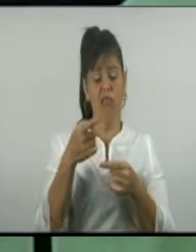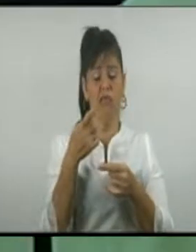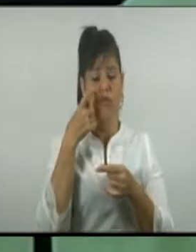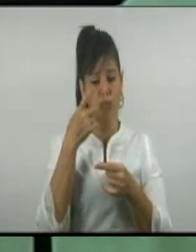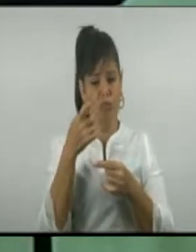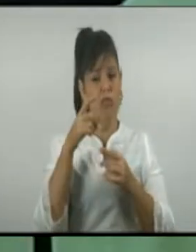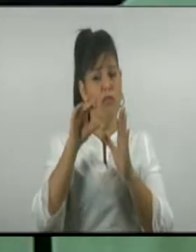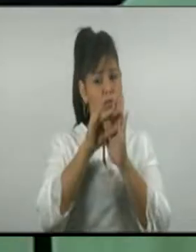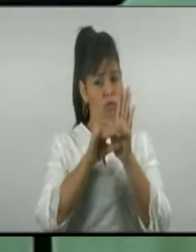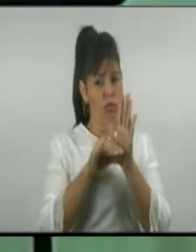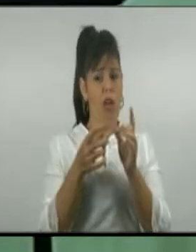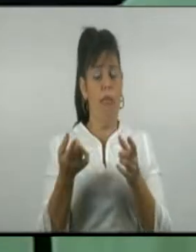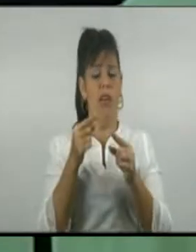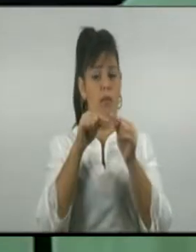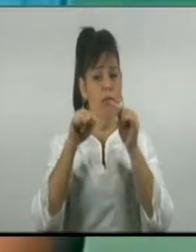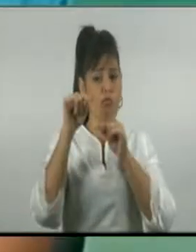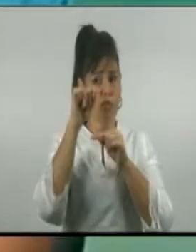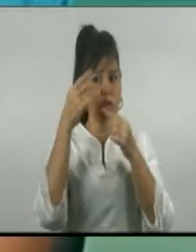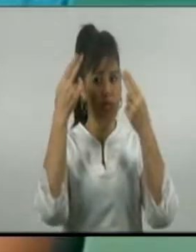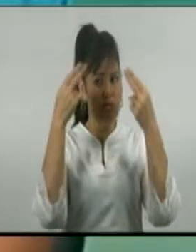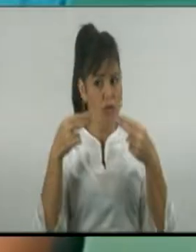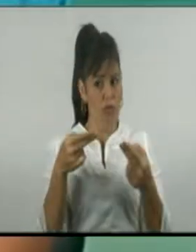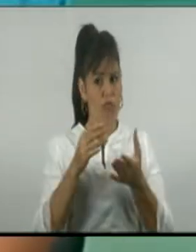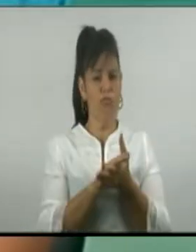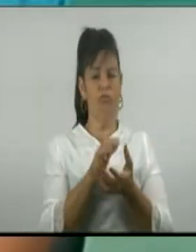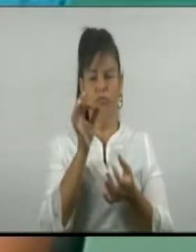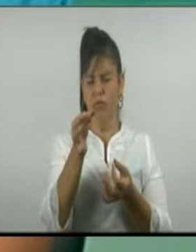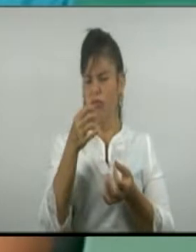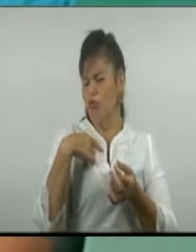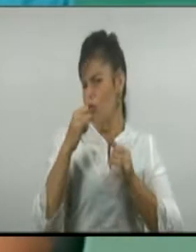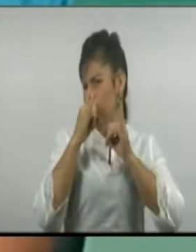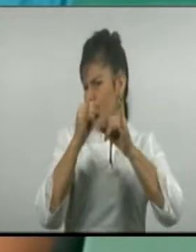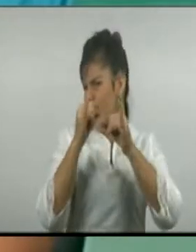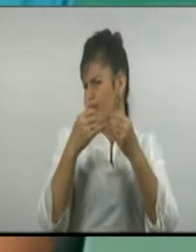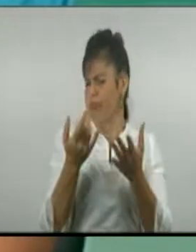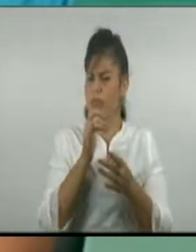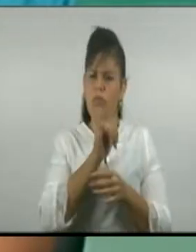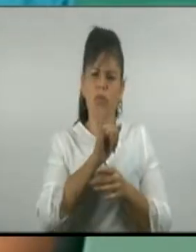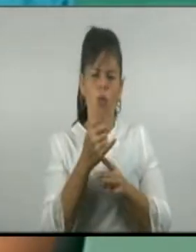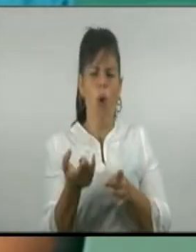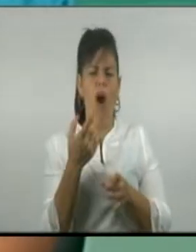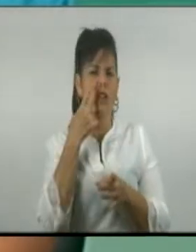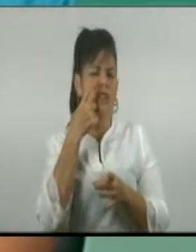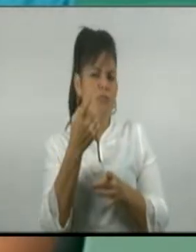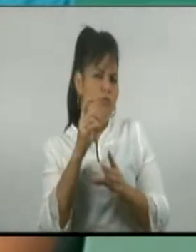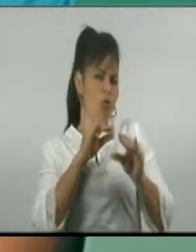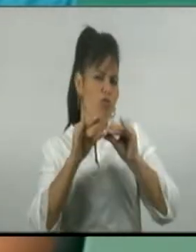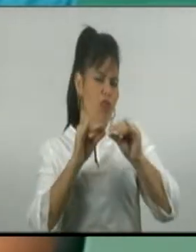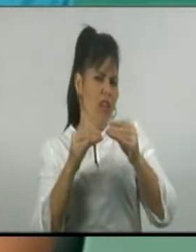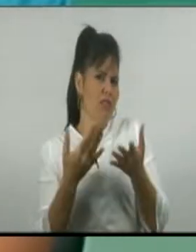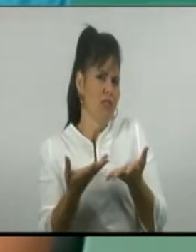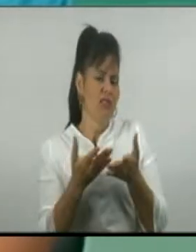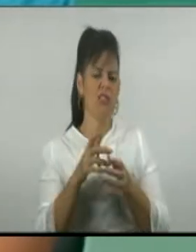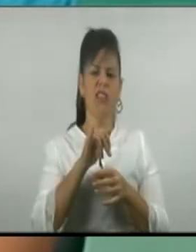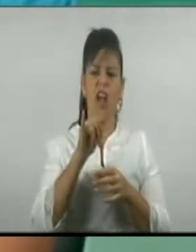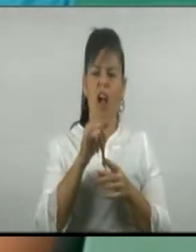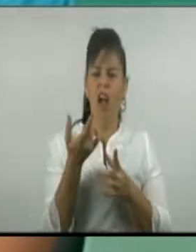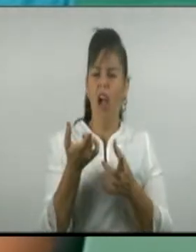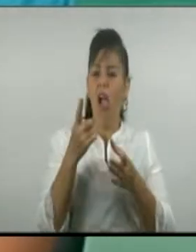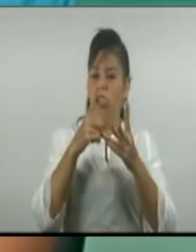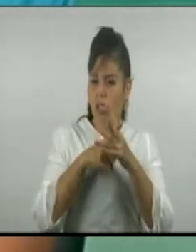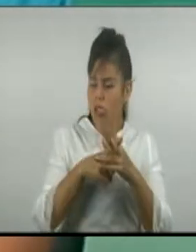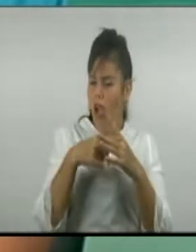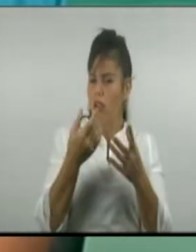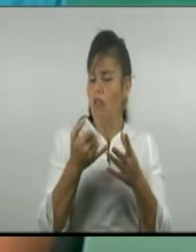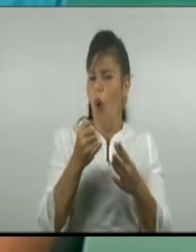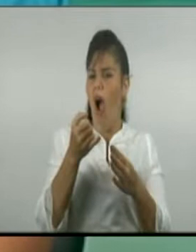pública cubana y yo anunciaba que estaríamos conversando acerca de la importancia de la existencia de los bancos de